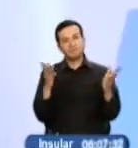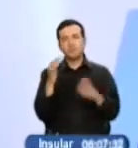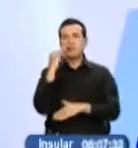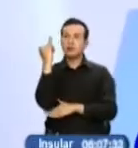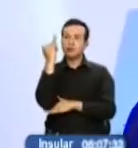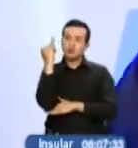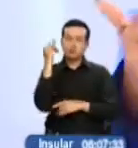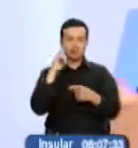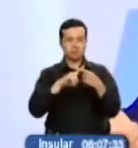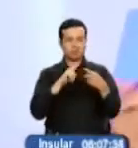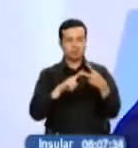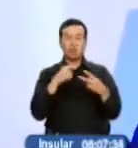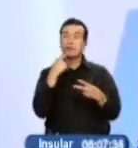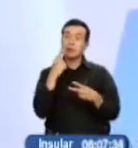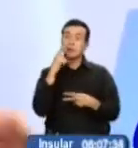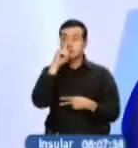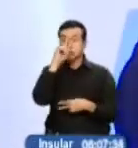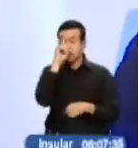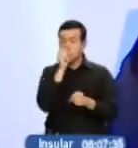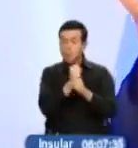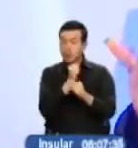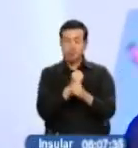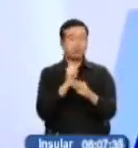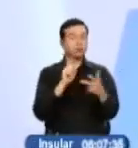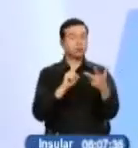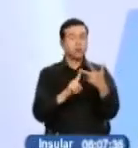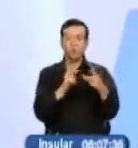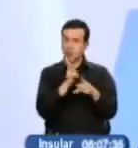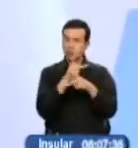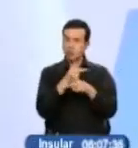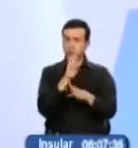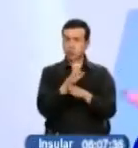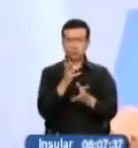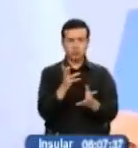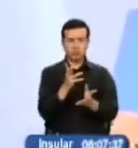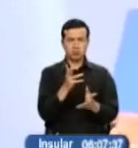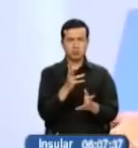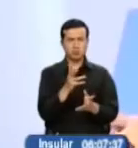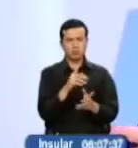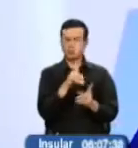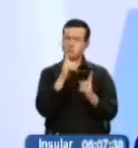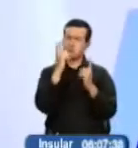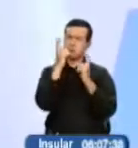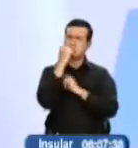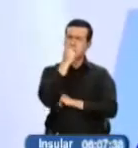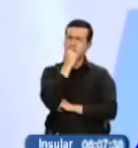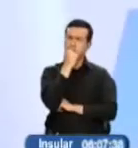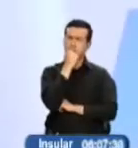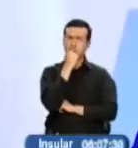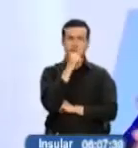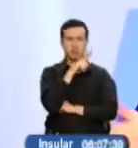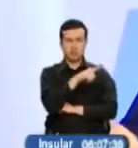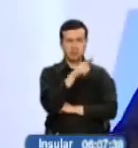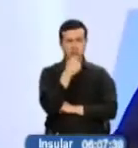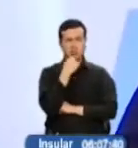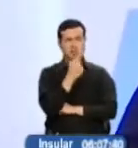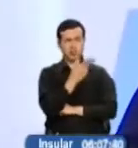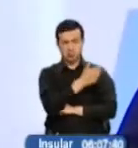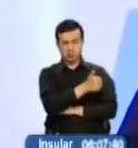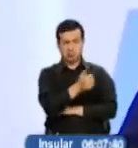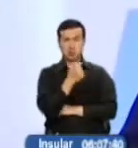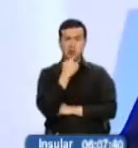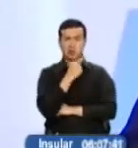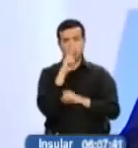industria, de generar empleo, de generar producción nacional, nos preguntamos si esos sectores que